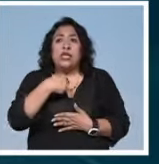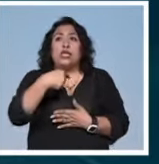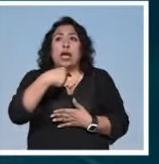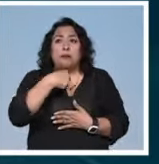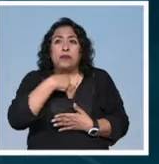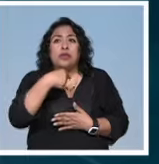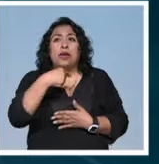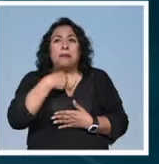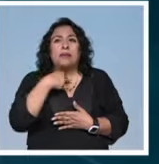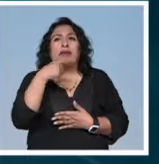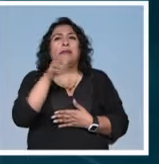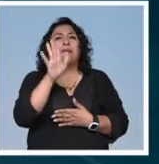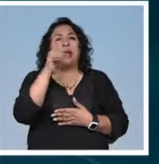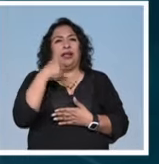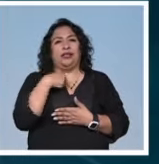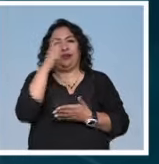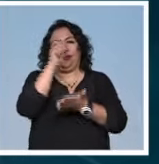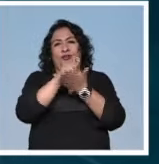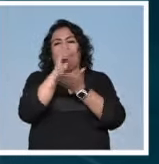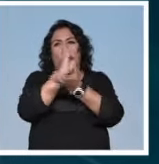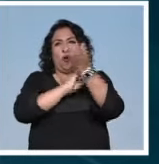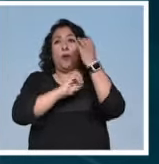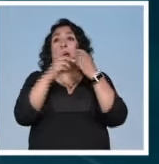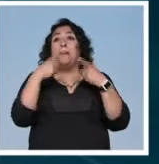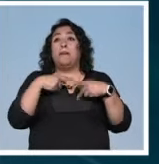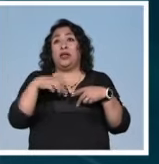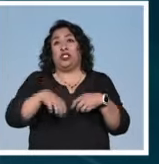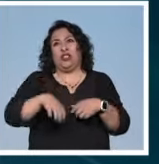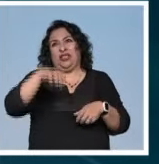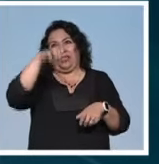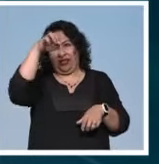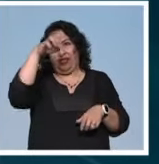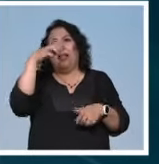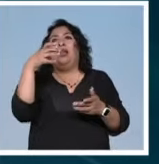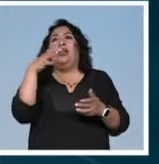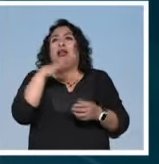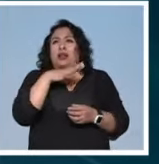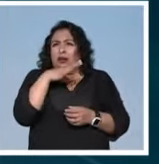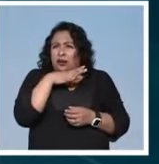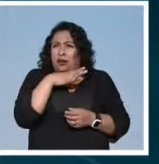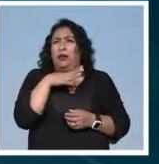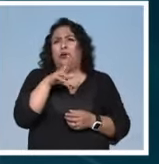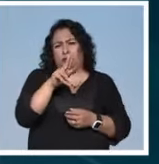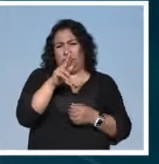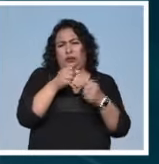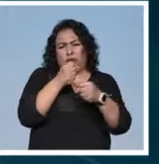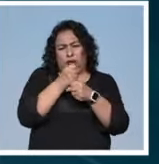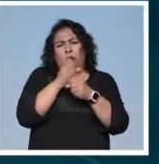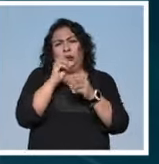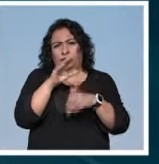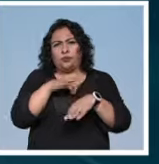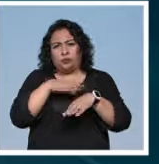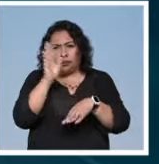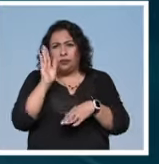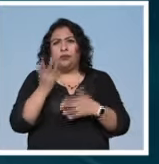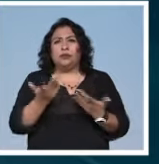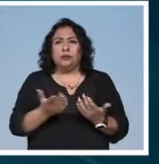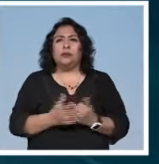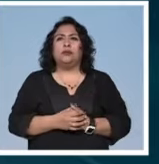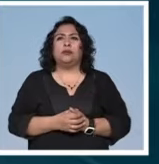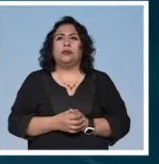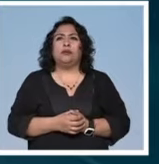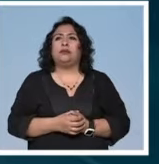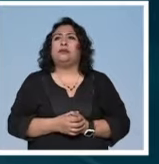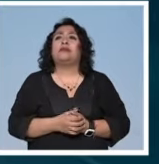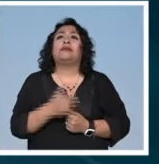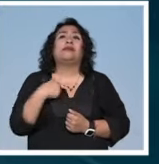A esa obra parece que la escribí yo. Las personas mayores que tenemos 80 años o más, esto,